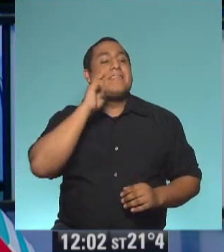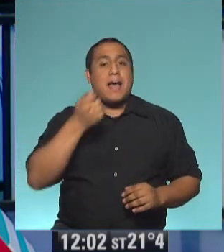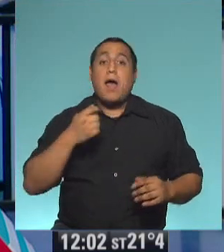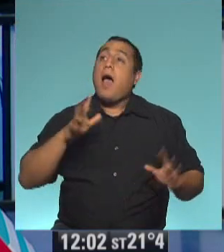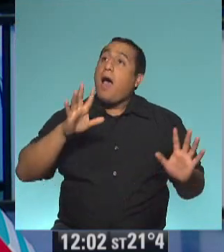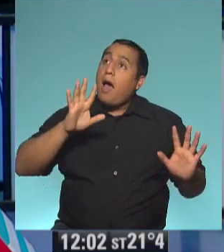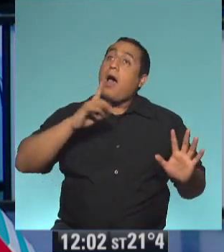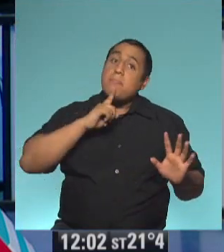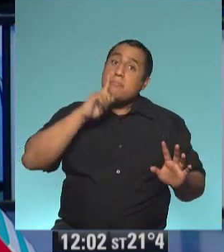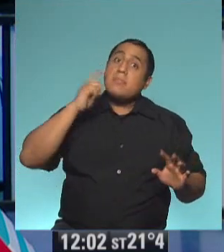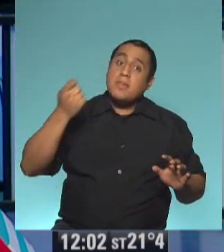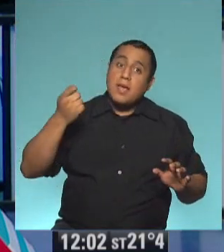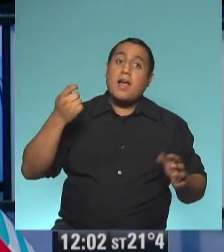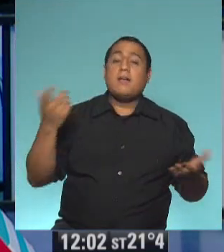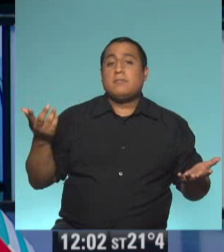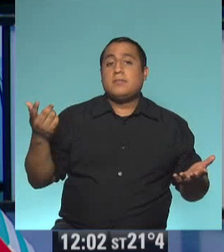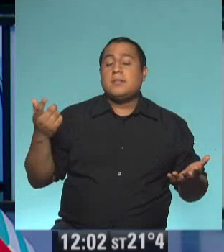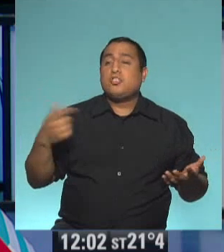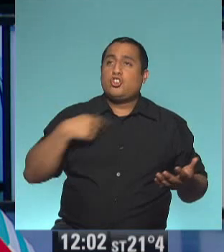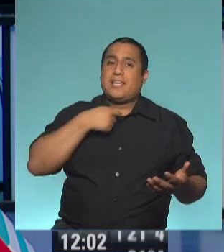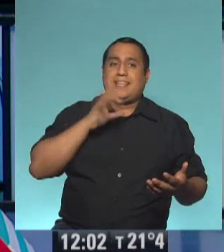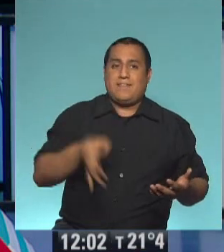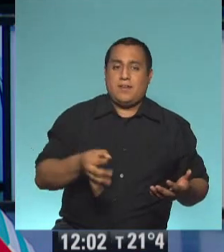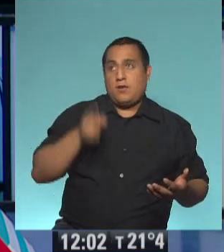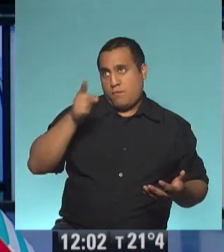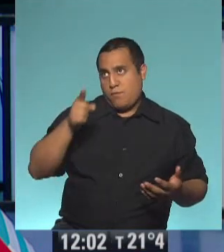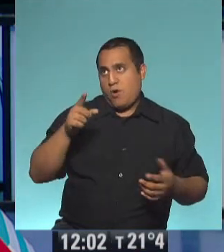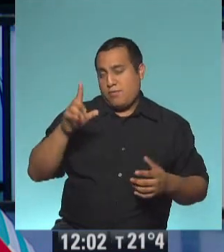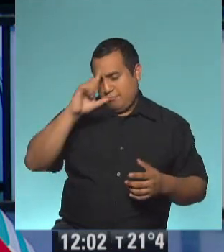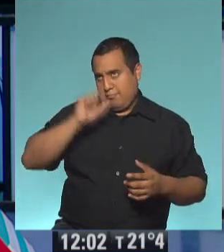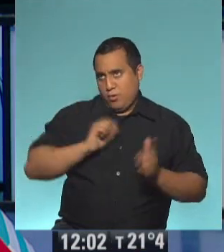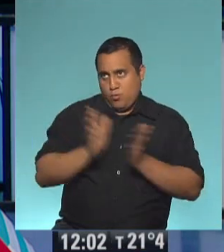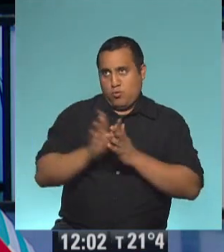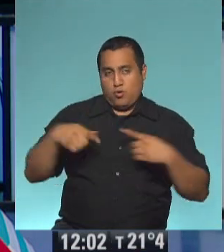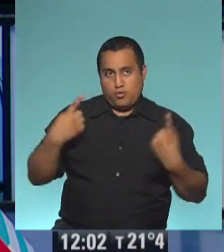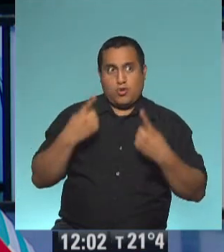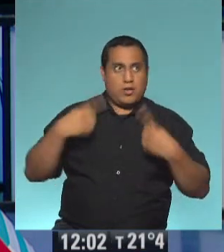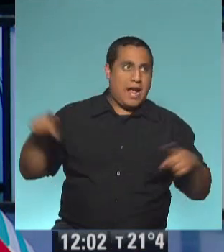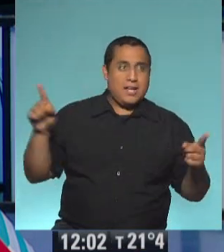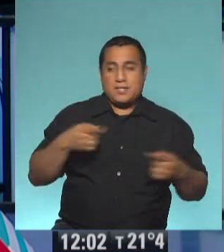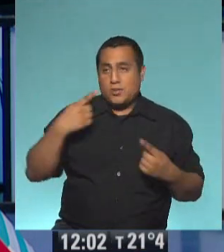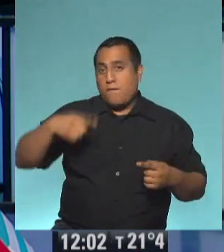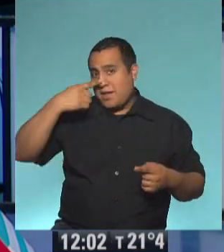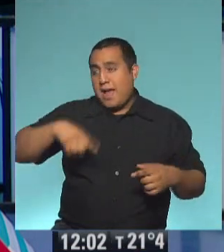No le mandamos a nadie. A tu tía. Le mandamos un beso grande a la tía. Y ahora yo quiero saber, Emilia, ¿te animas a despedir con nosotros el programa con el tema de